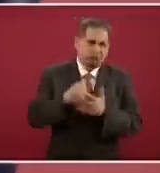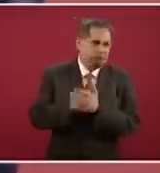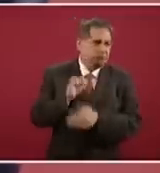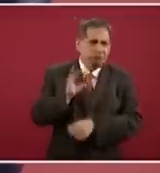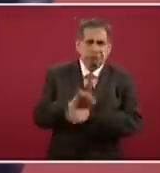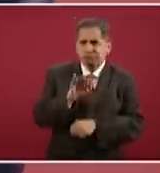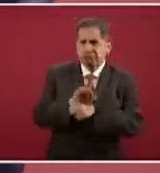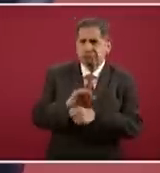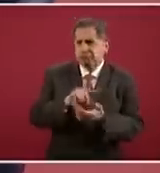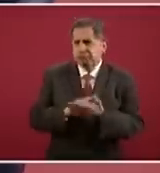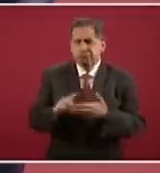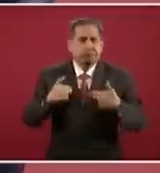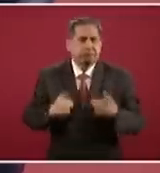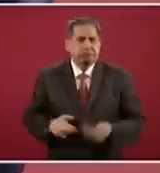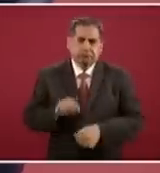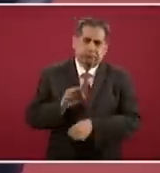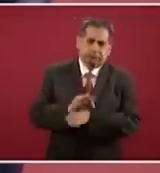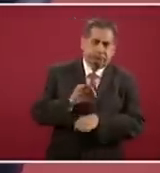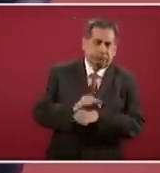humanos,